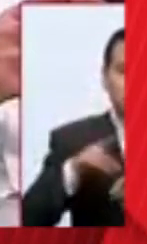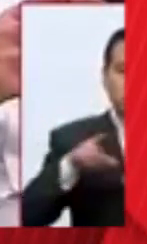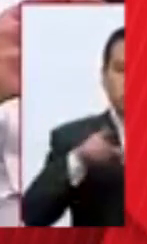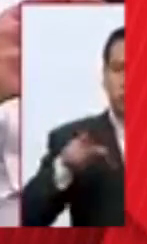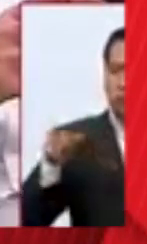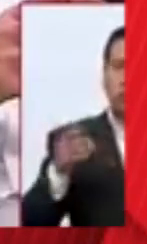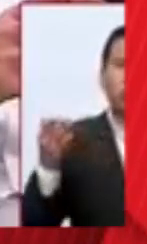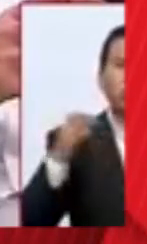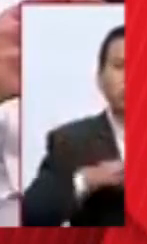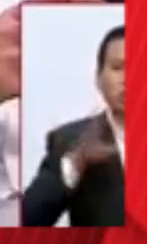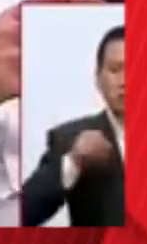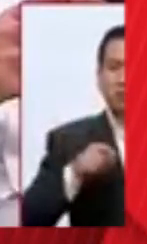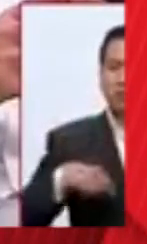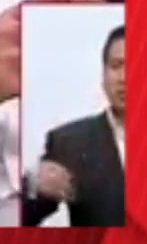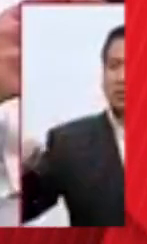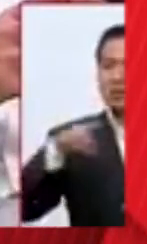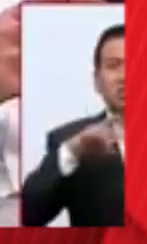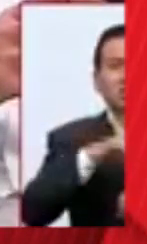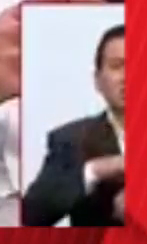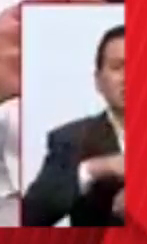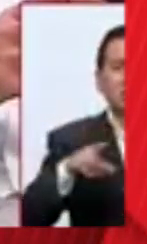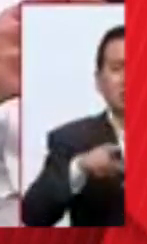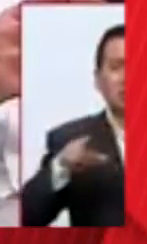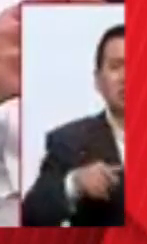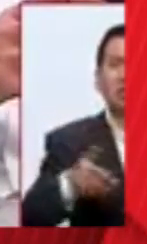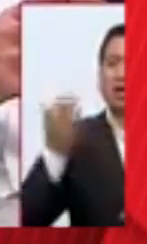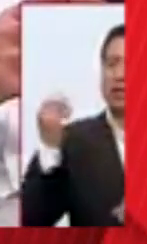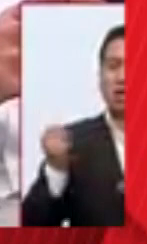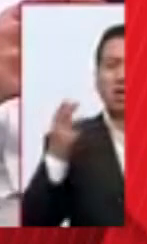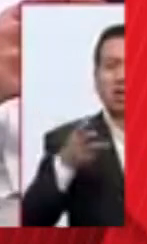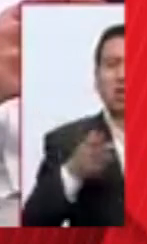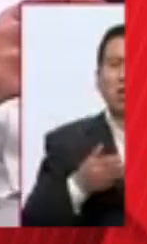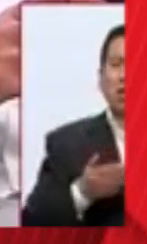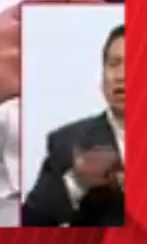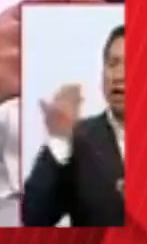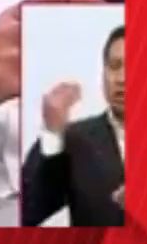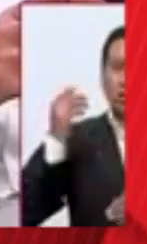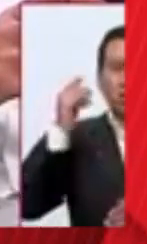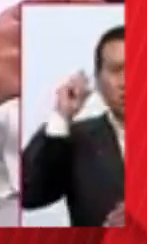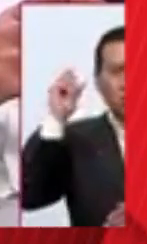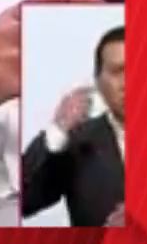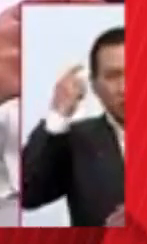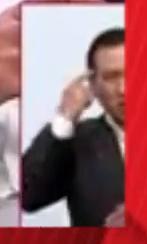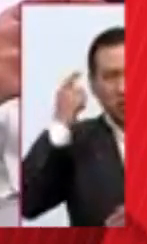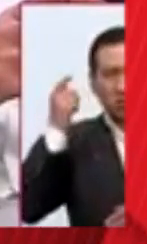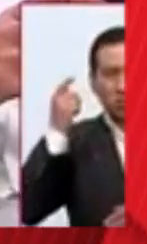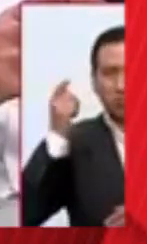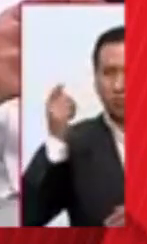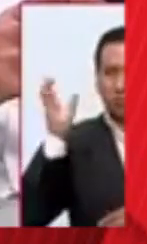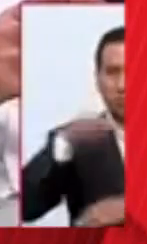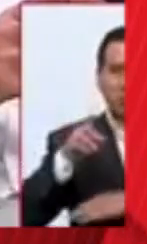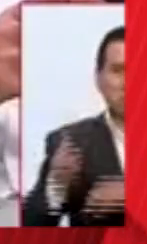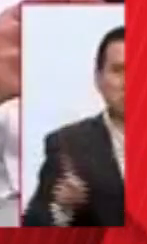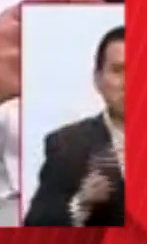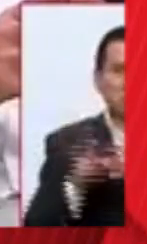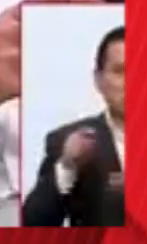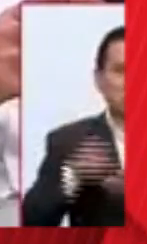recuperar todas las tierras tituladas, adjudicadas durante el gobierno de